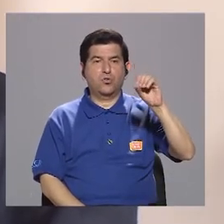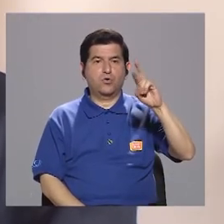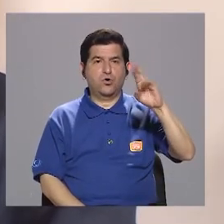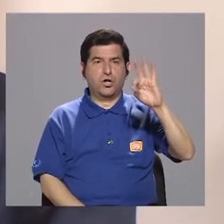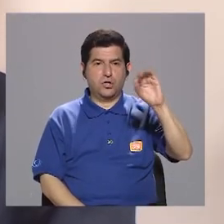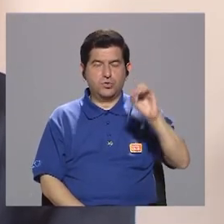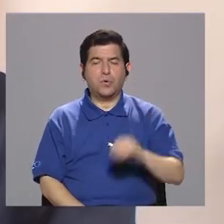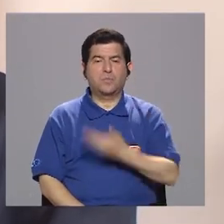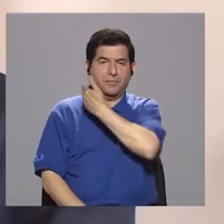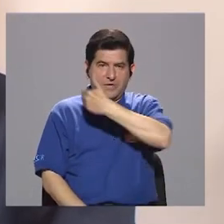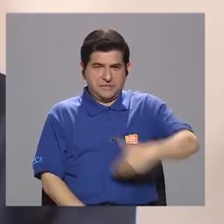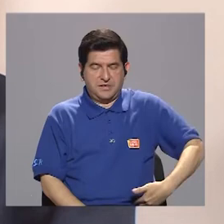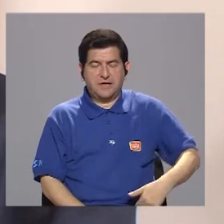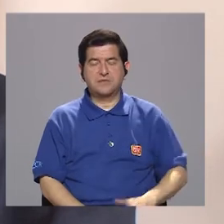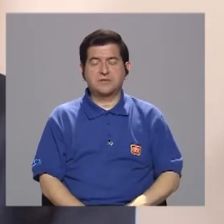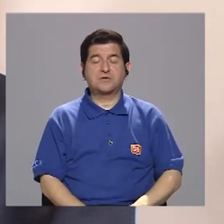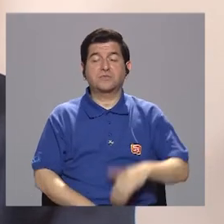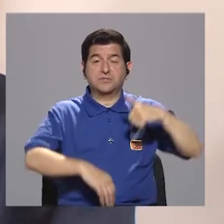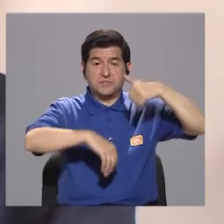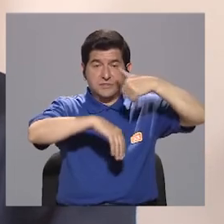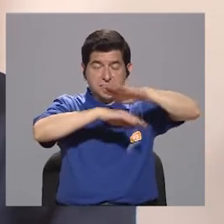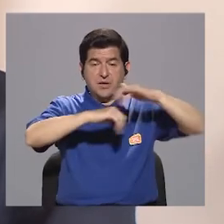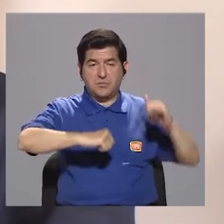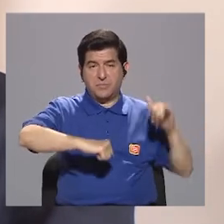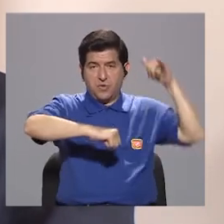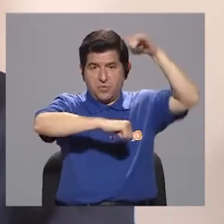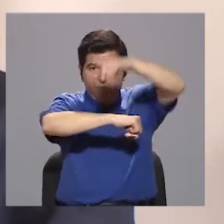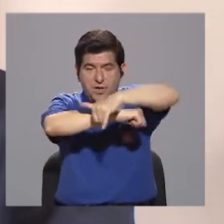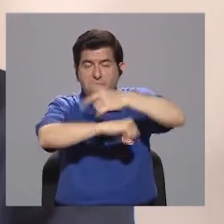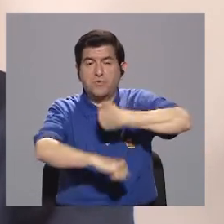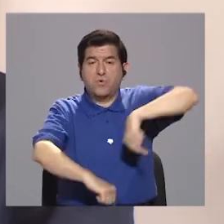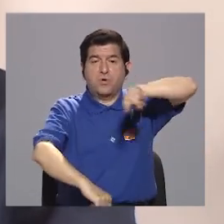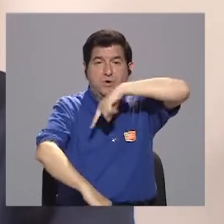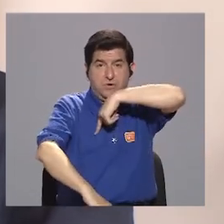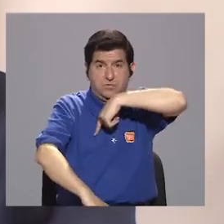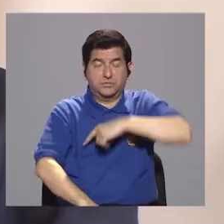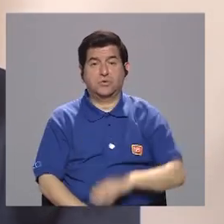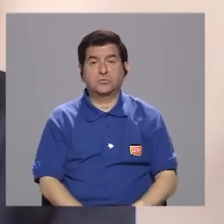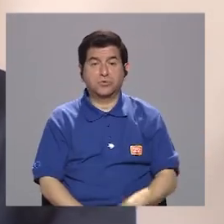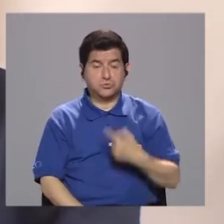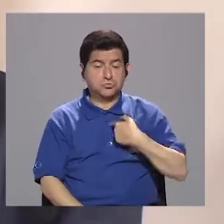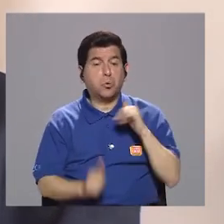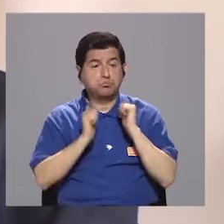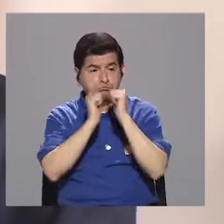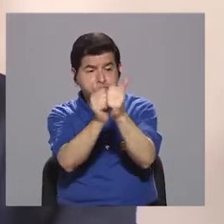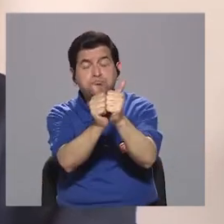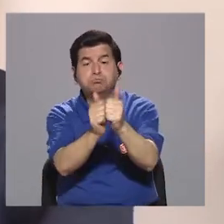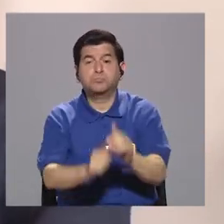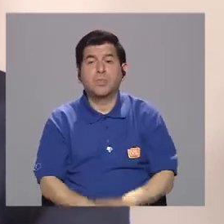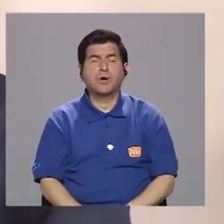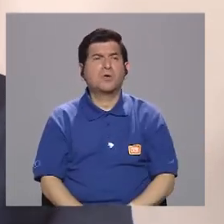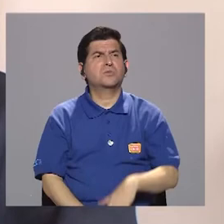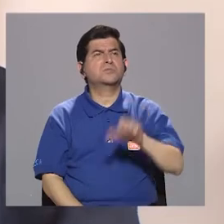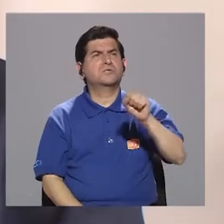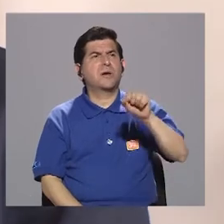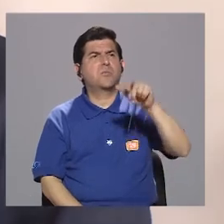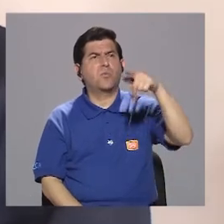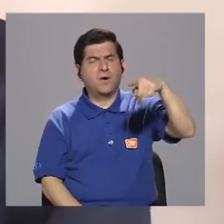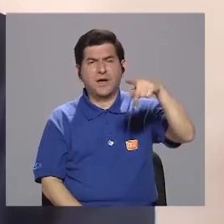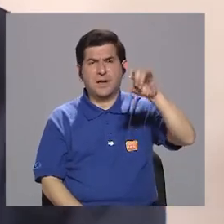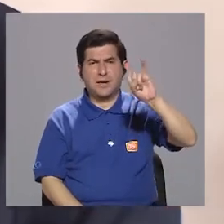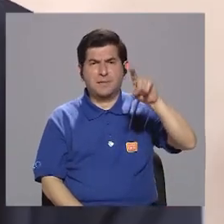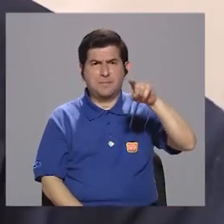el coronel Castillo le mandó una avioneta. Y nosotros fuimos, yo fui a dejarlo con Samuel Pisa, su cuñado,